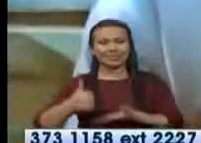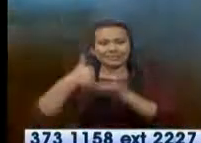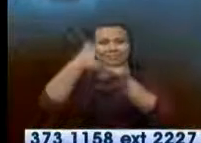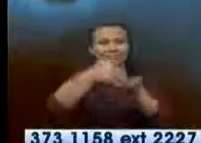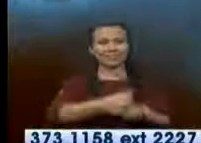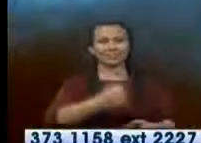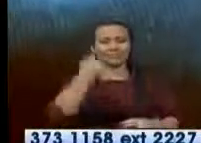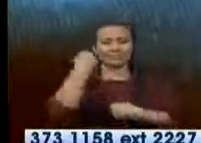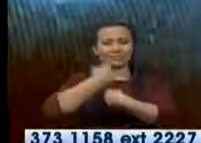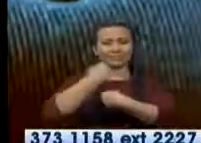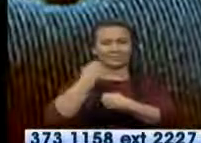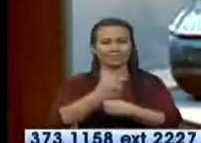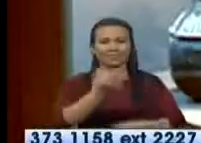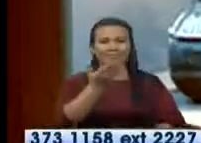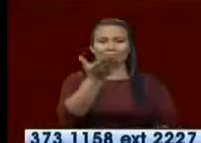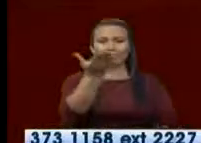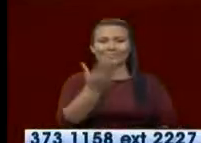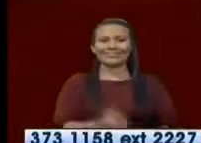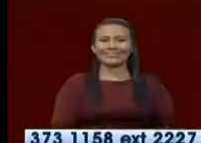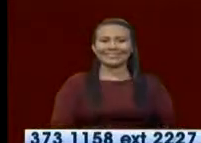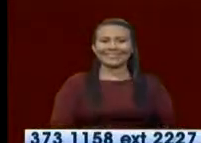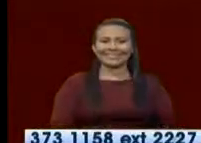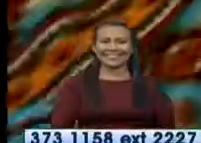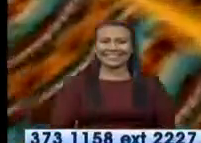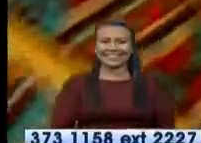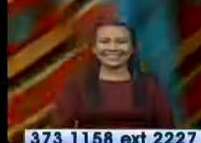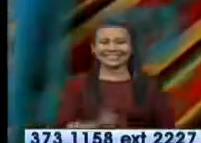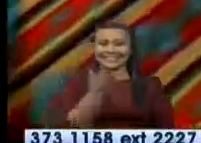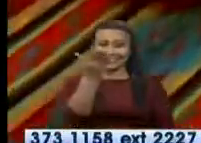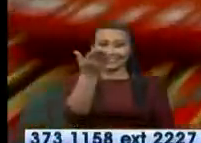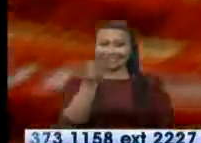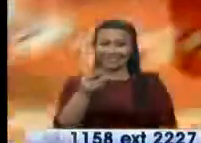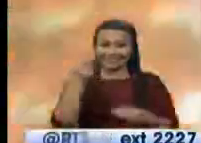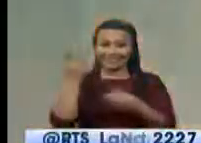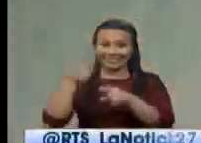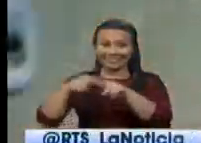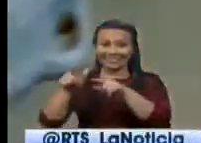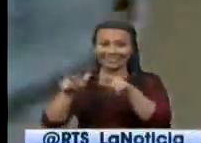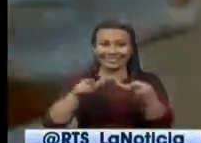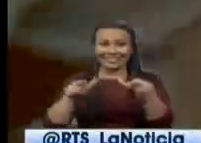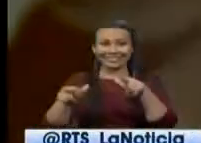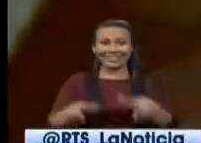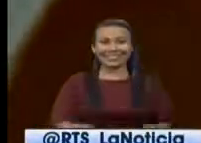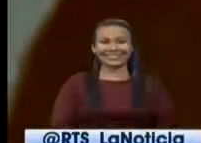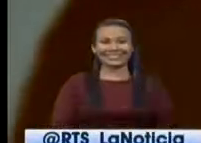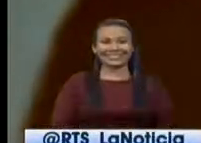competitiva. Informó Héctor Romero.